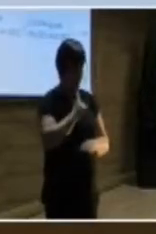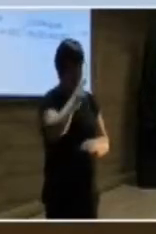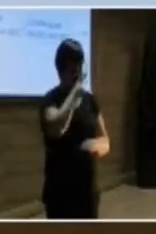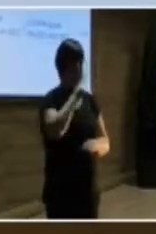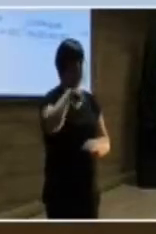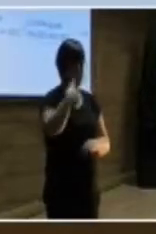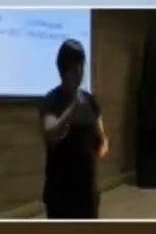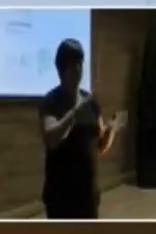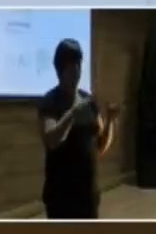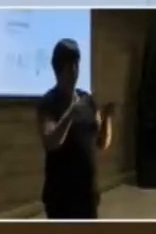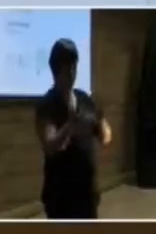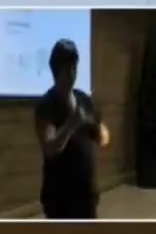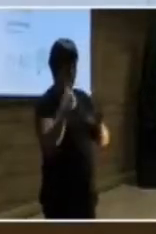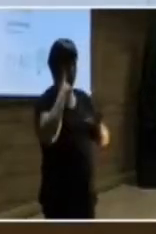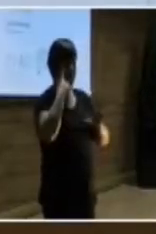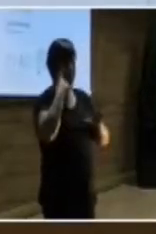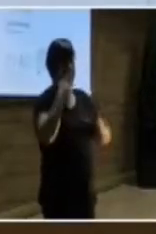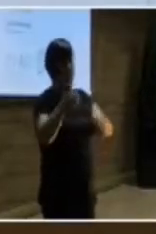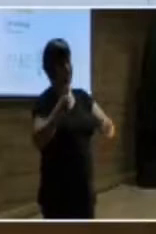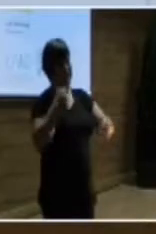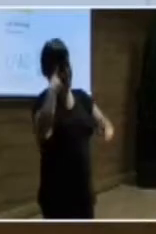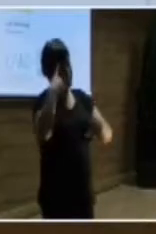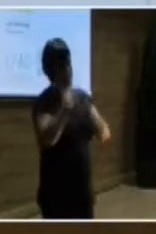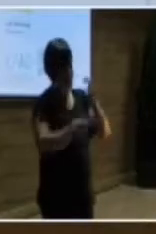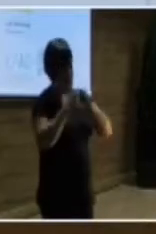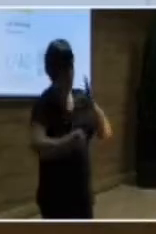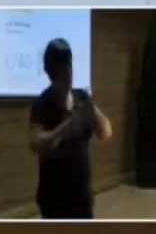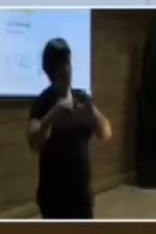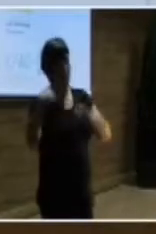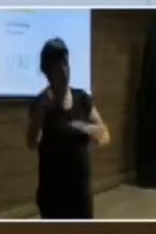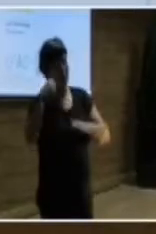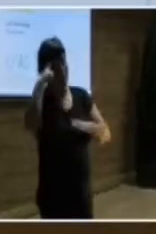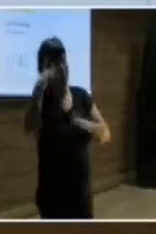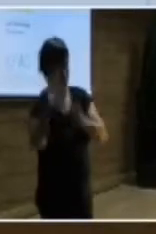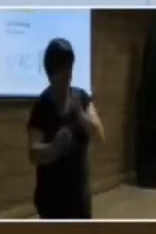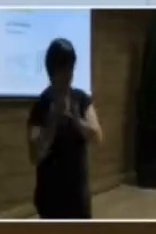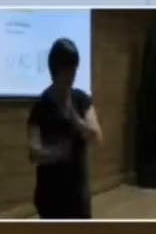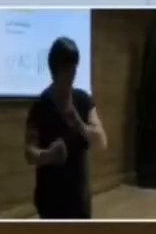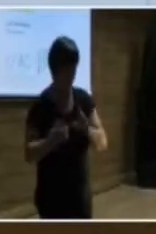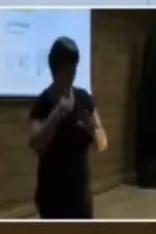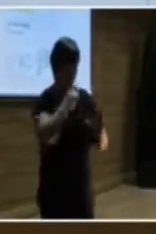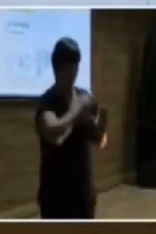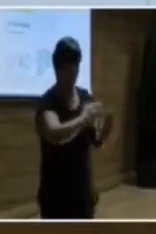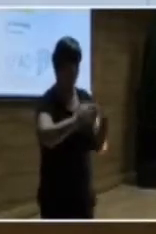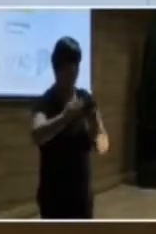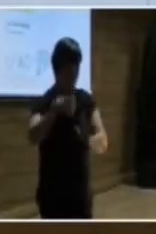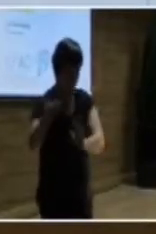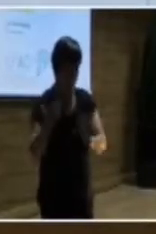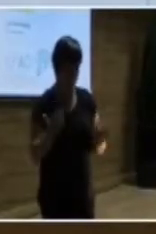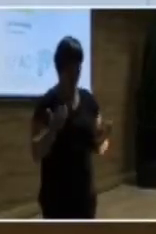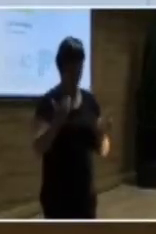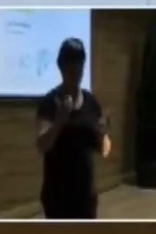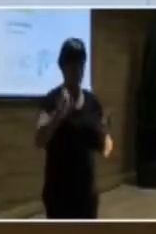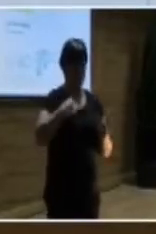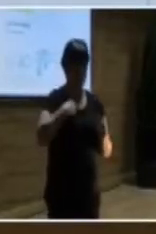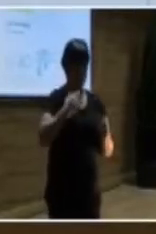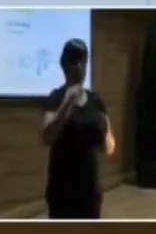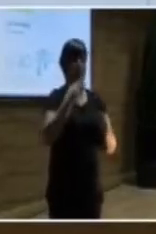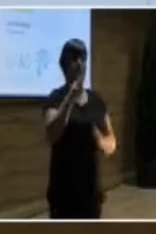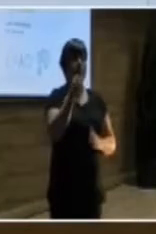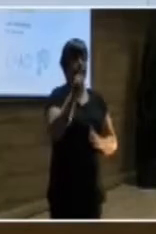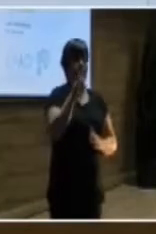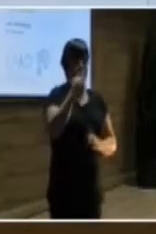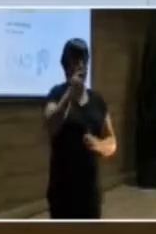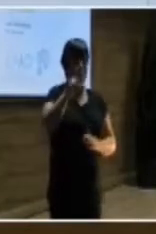y luego demencia. Y la buenísima noticia, en mi opinión, es que de la mano de la Fundació Pascual Maragall, y aquí está Nina